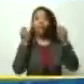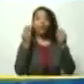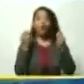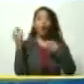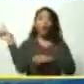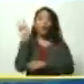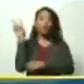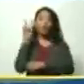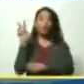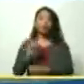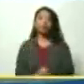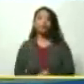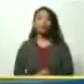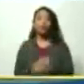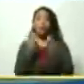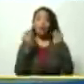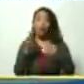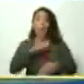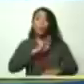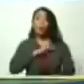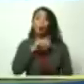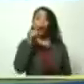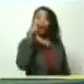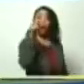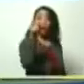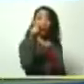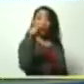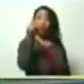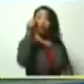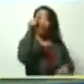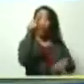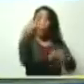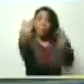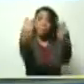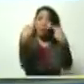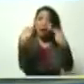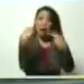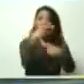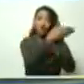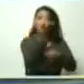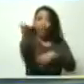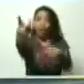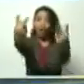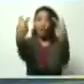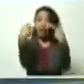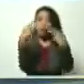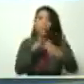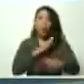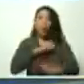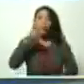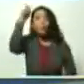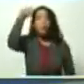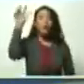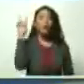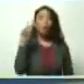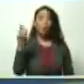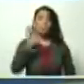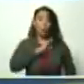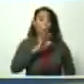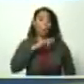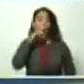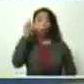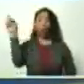los venezolanos el dinero que te pertenece a ti que me escuchas que me ves ese dinero no le pertenece a Maduro